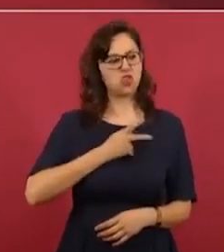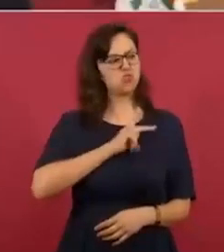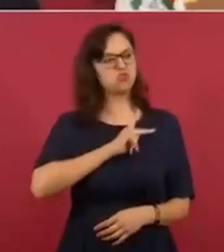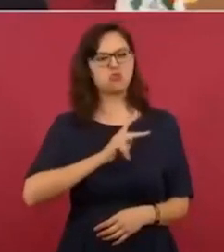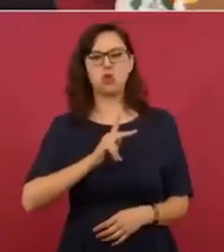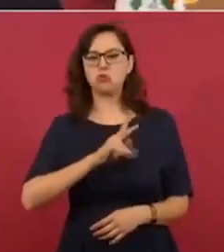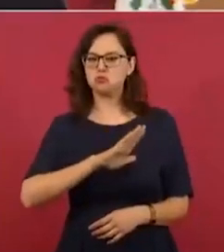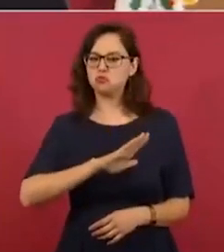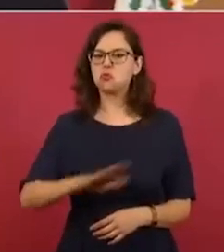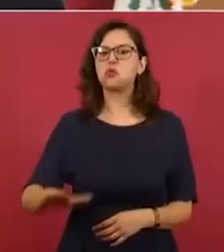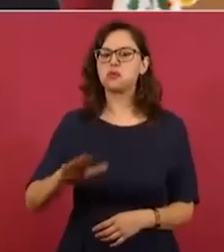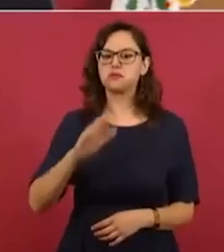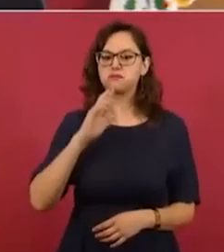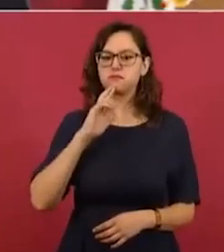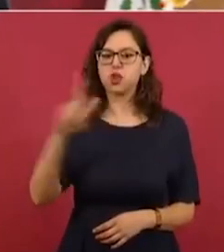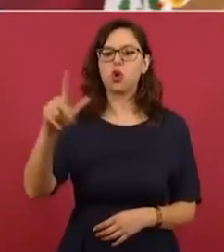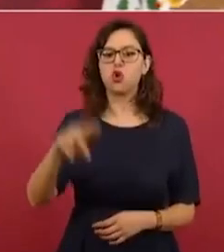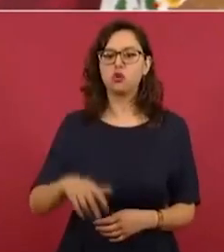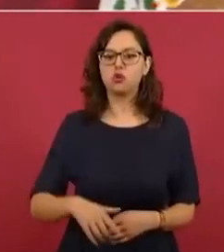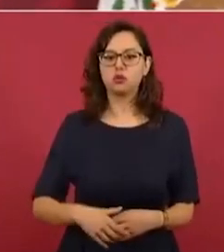yo